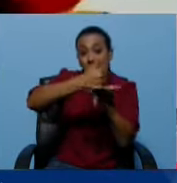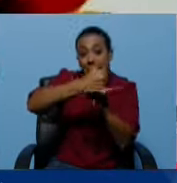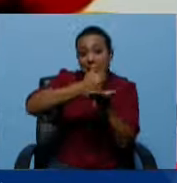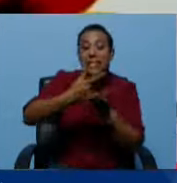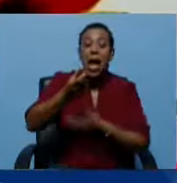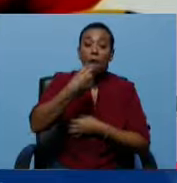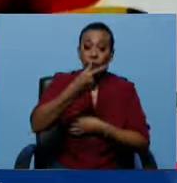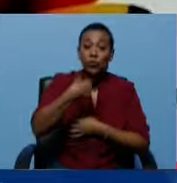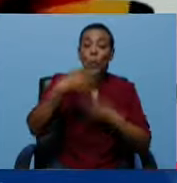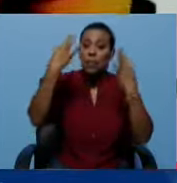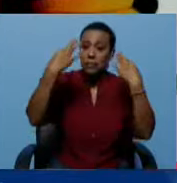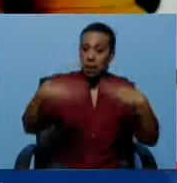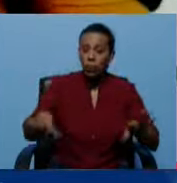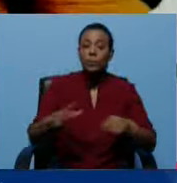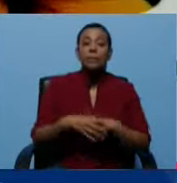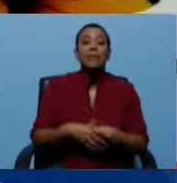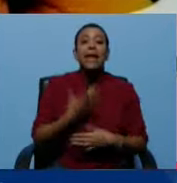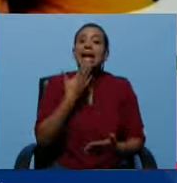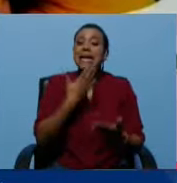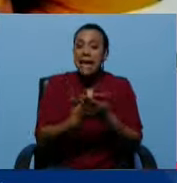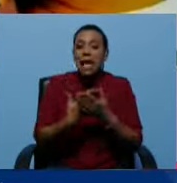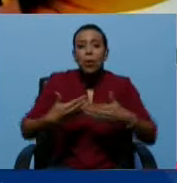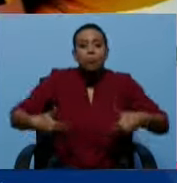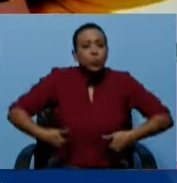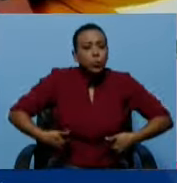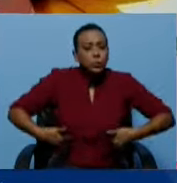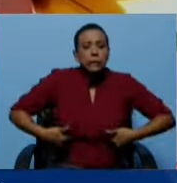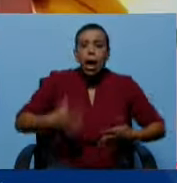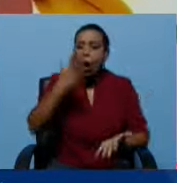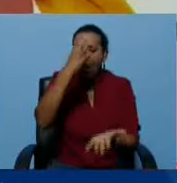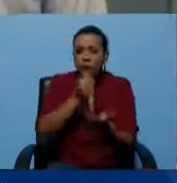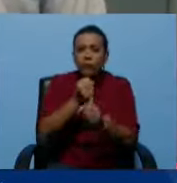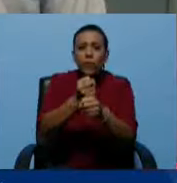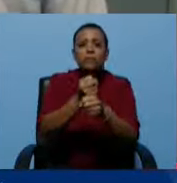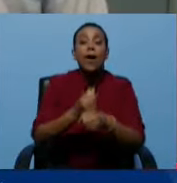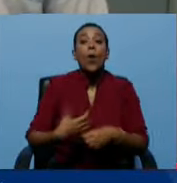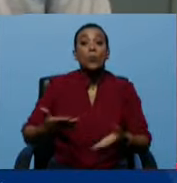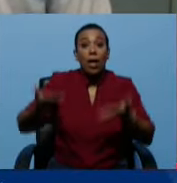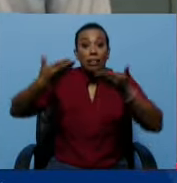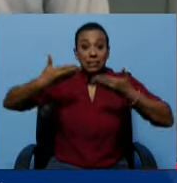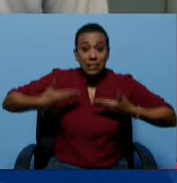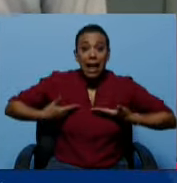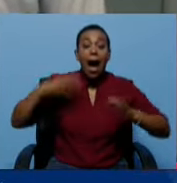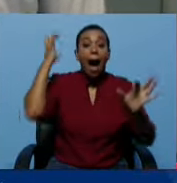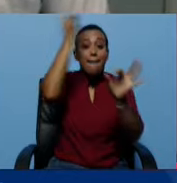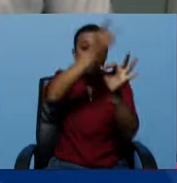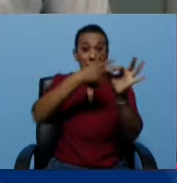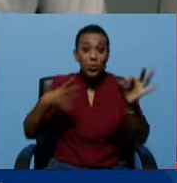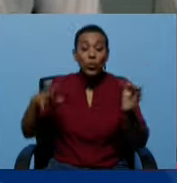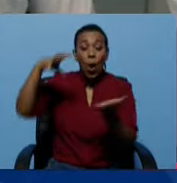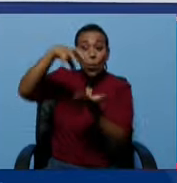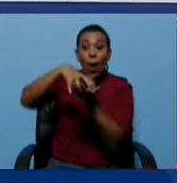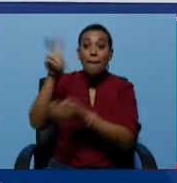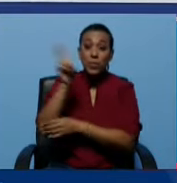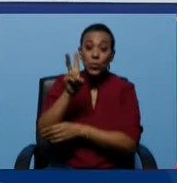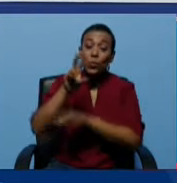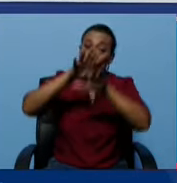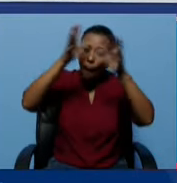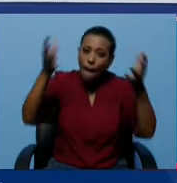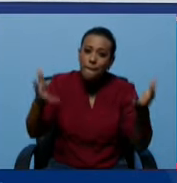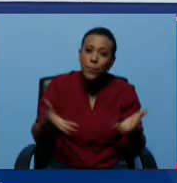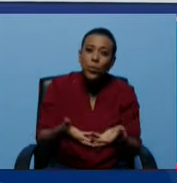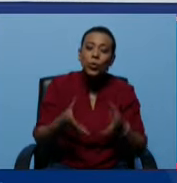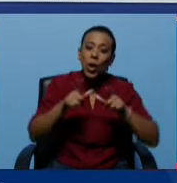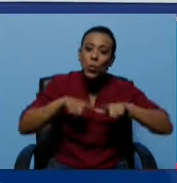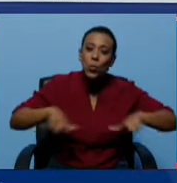que es la medicina natural. De verdad que gracias por tanto, presidente, y gracias por regalarle a Amazonas, a Venezuela y al mundo